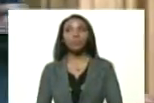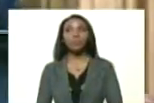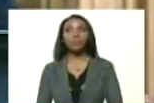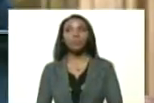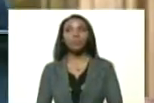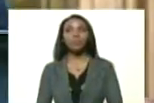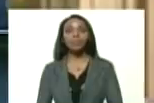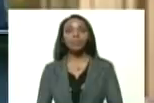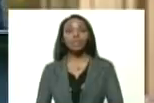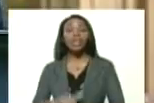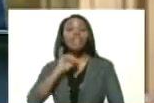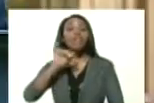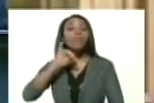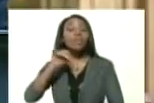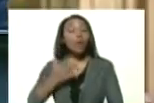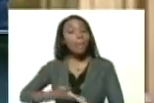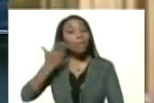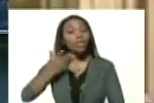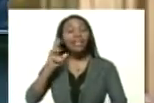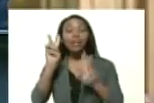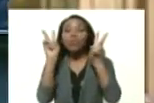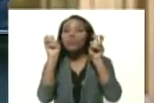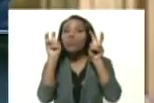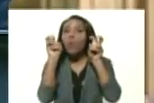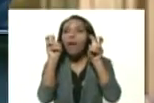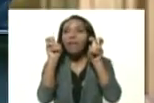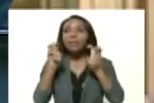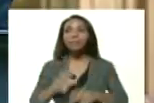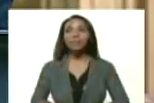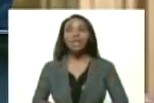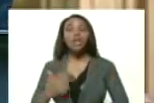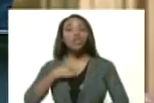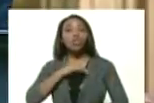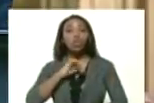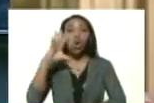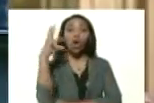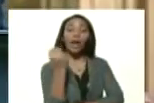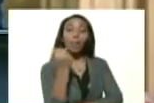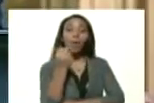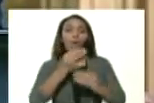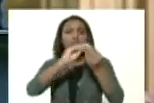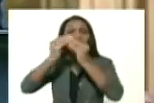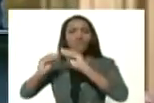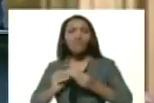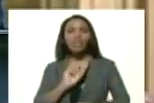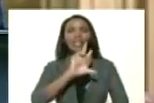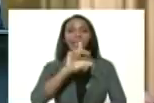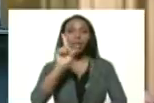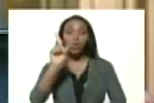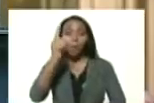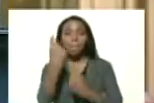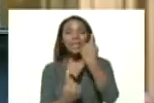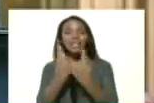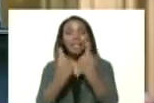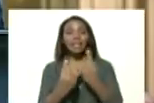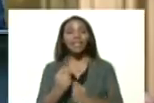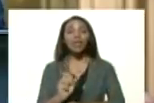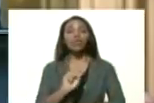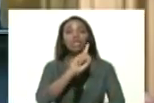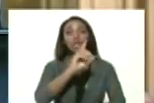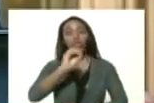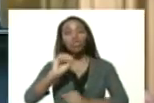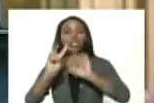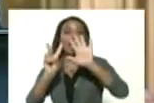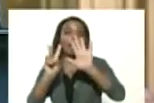una noticia importante nueva hemos logrado la recuperación de 31 pacientes de los 107